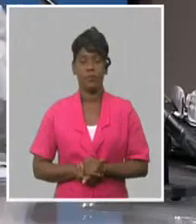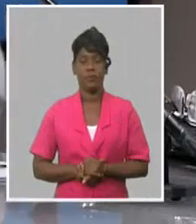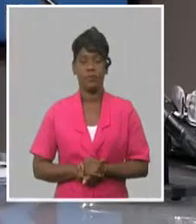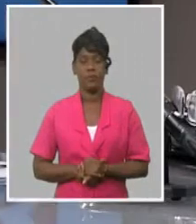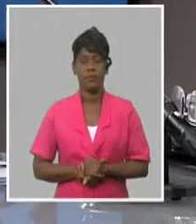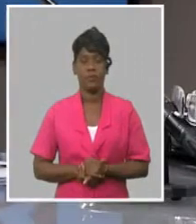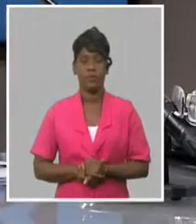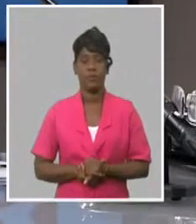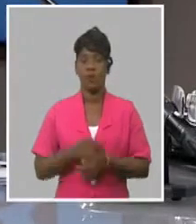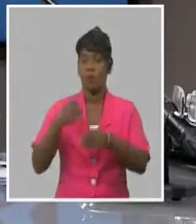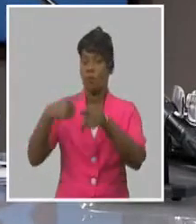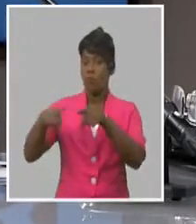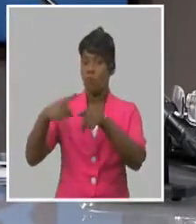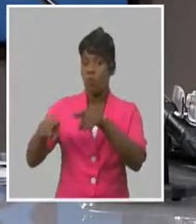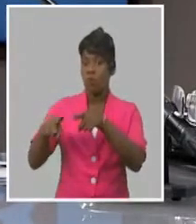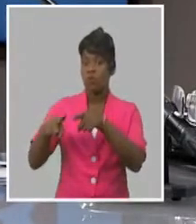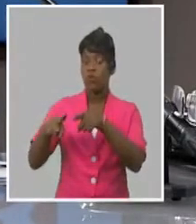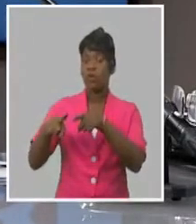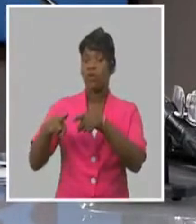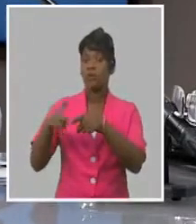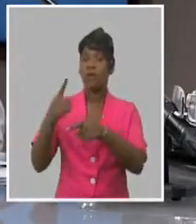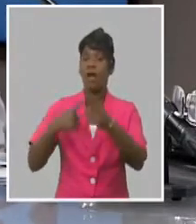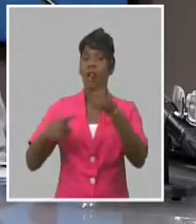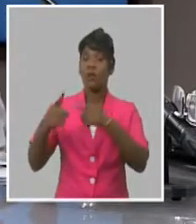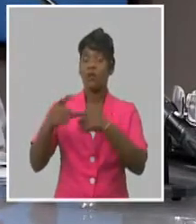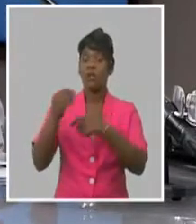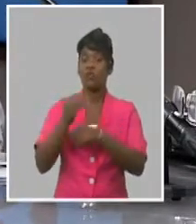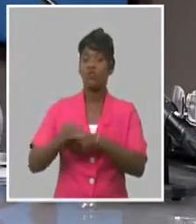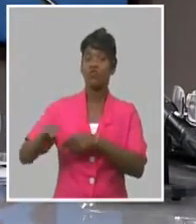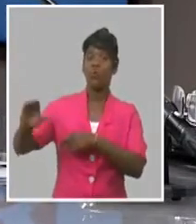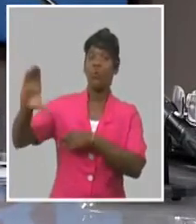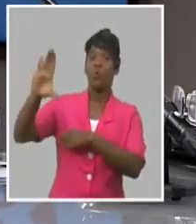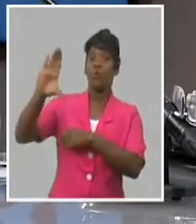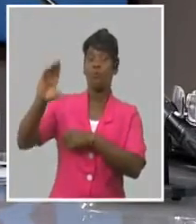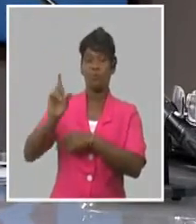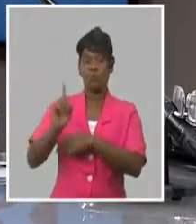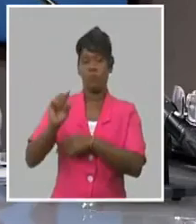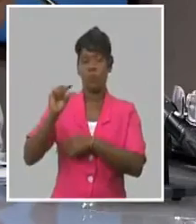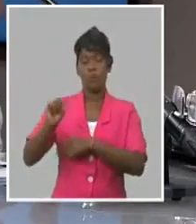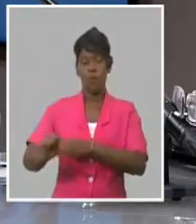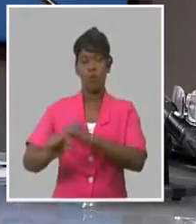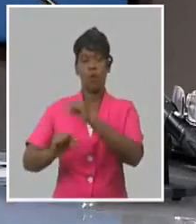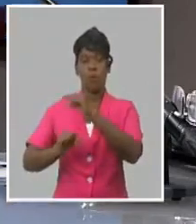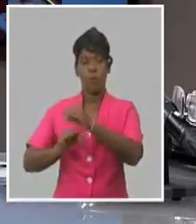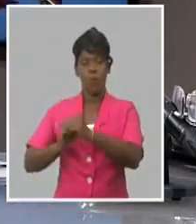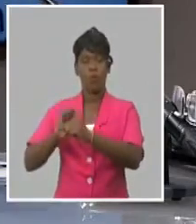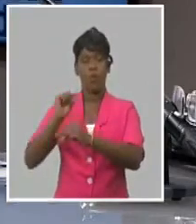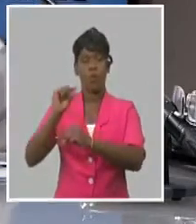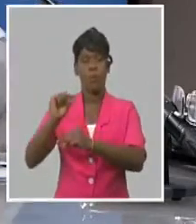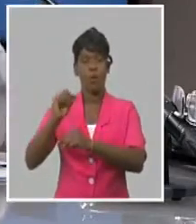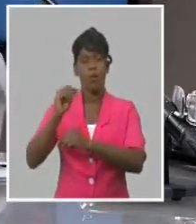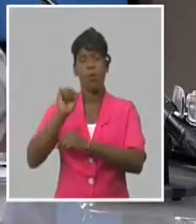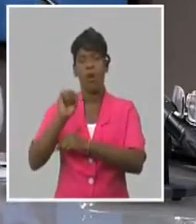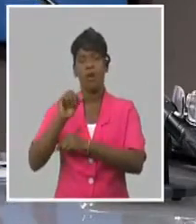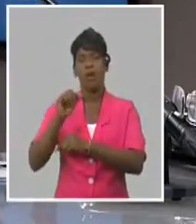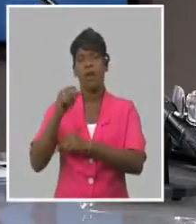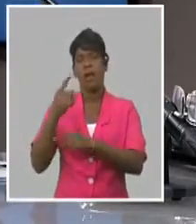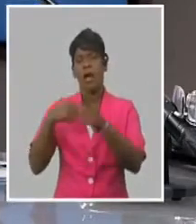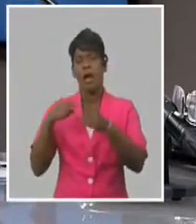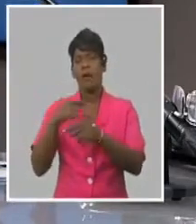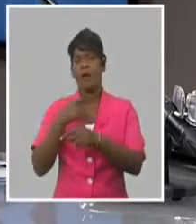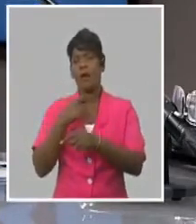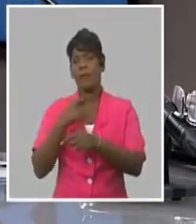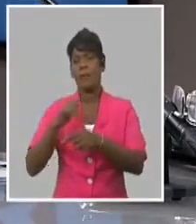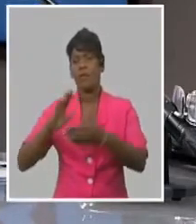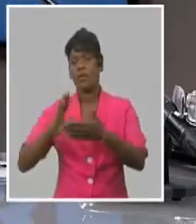y los precios en el sector estatal no van a subir a ese ritmo. Van a subir a un ritmo muy chiquito, aun cuando quitemos